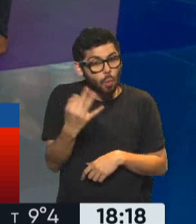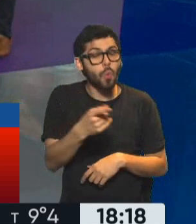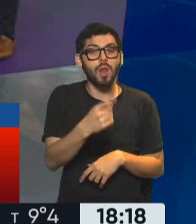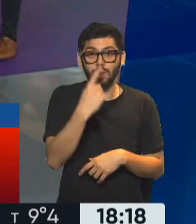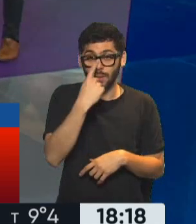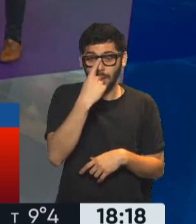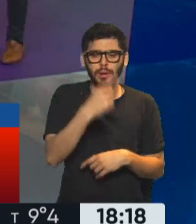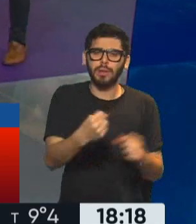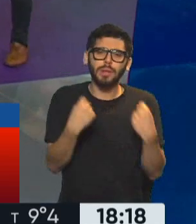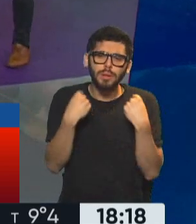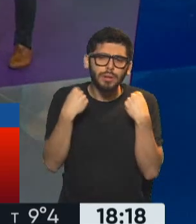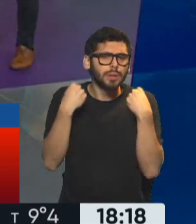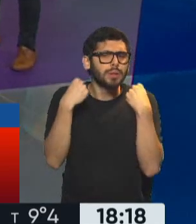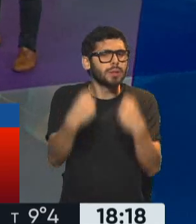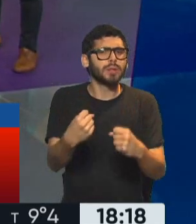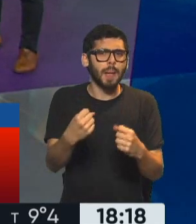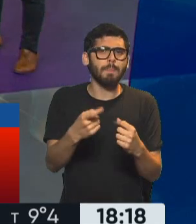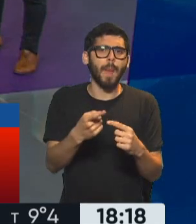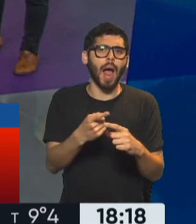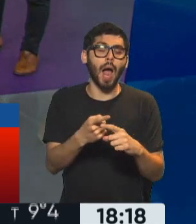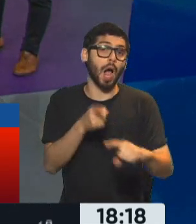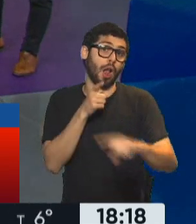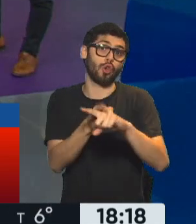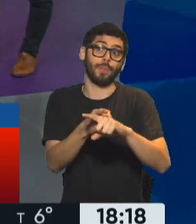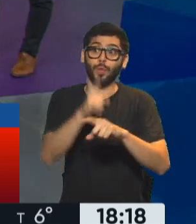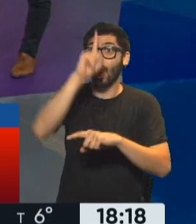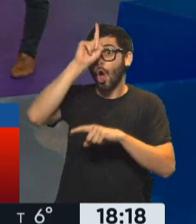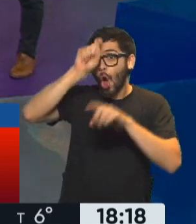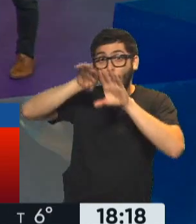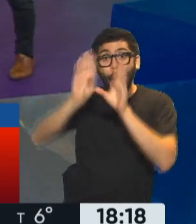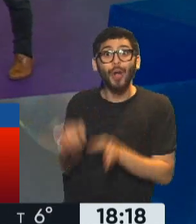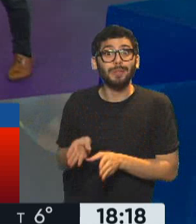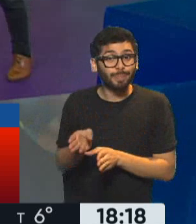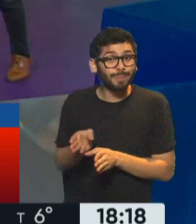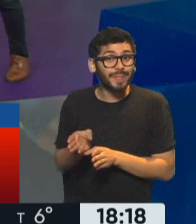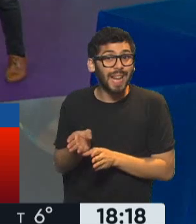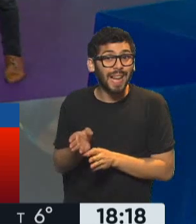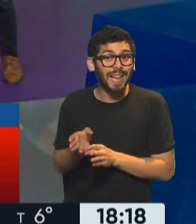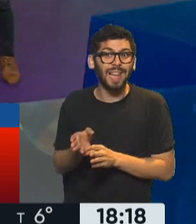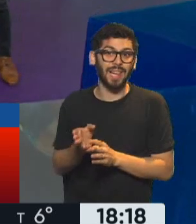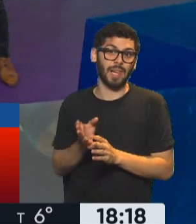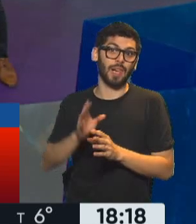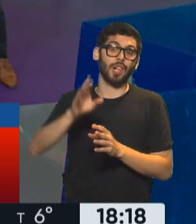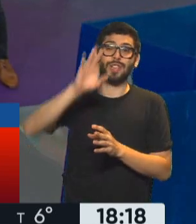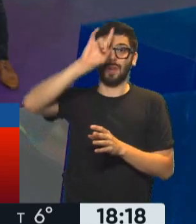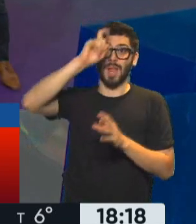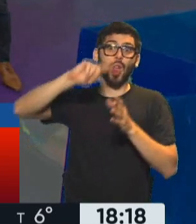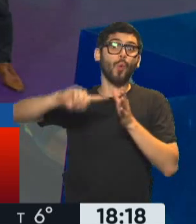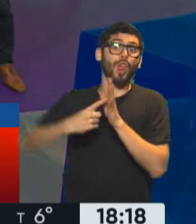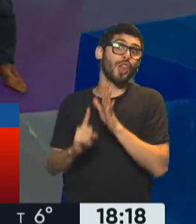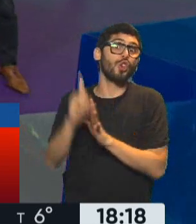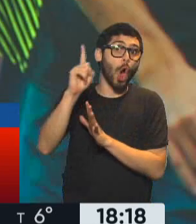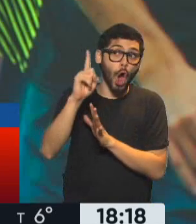toda la fuerza para luchar dentro del hospital allí en el gran buenos aires norte y después